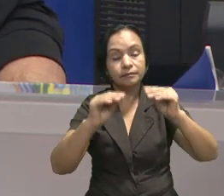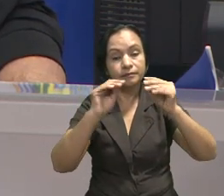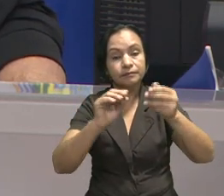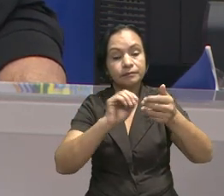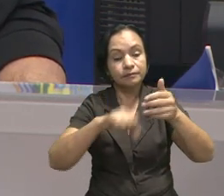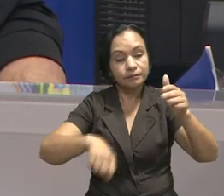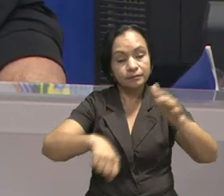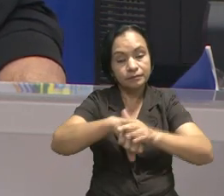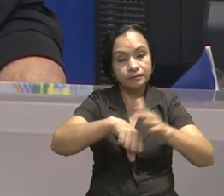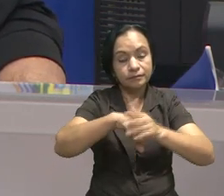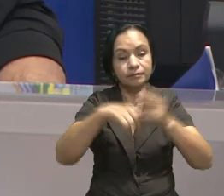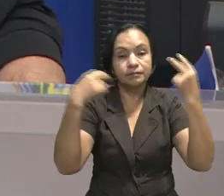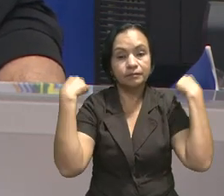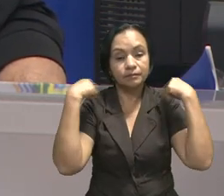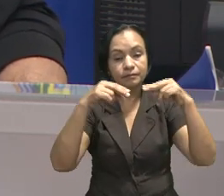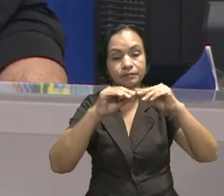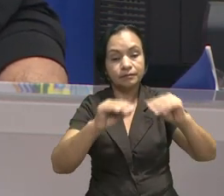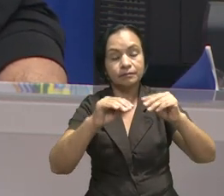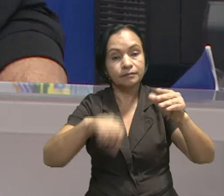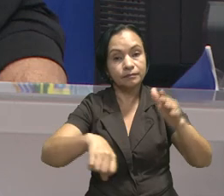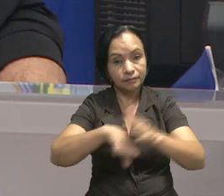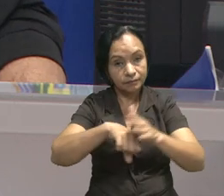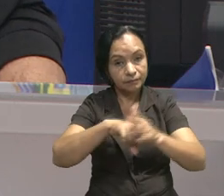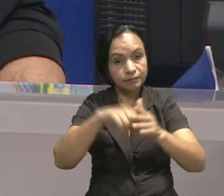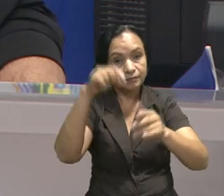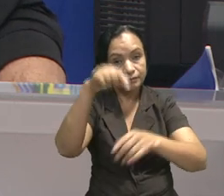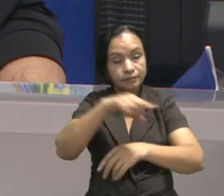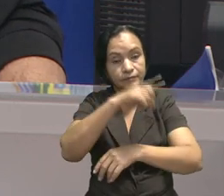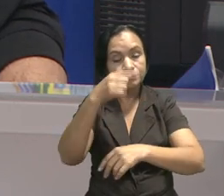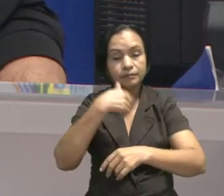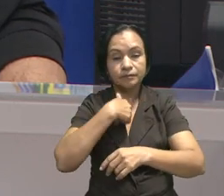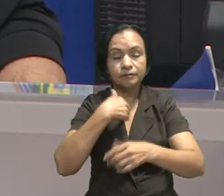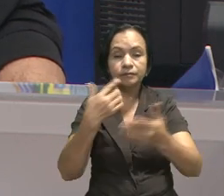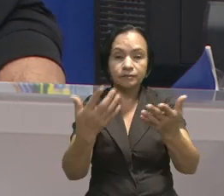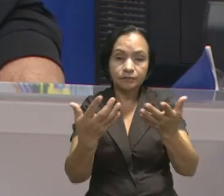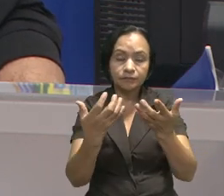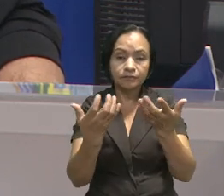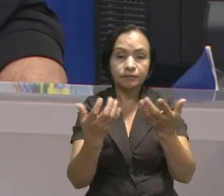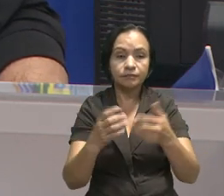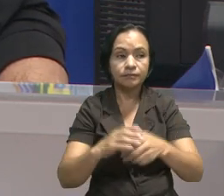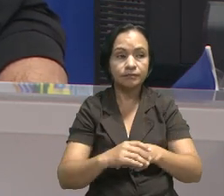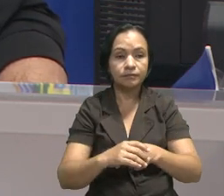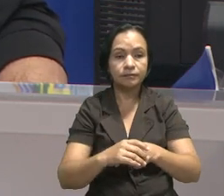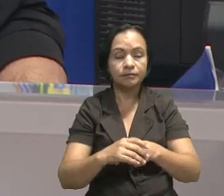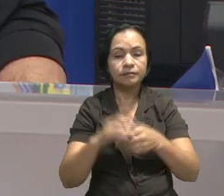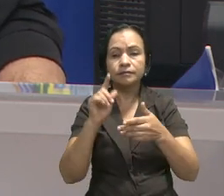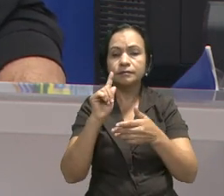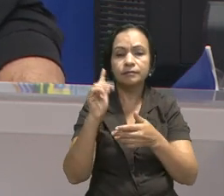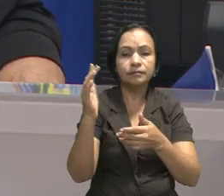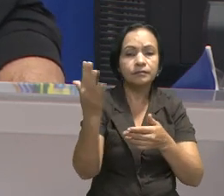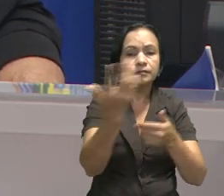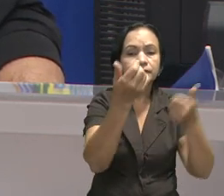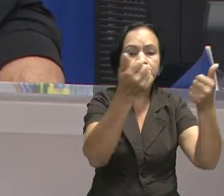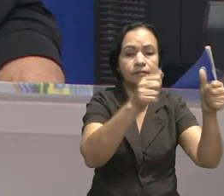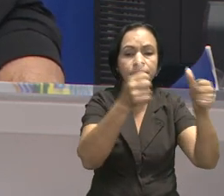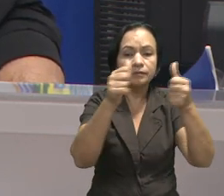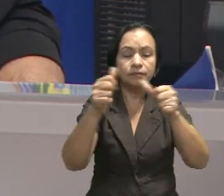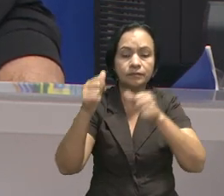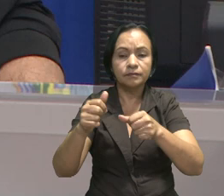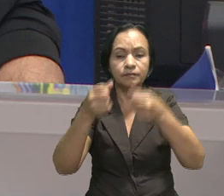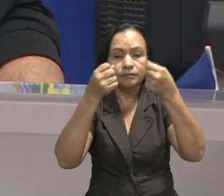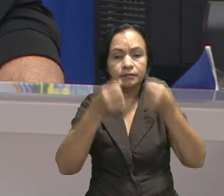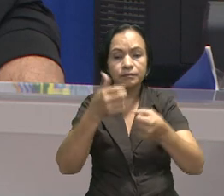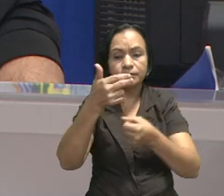del fútbol. Yo hoy quiero pedir un voto unánime para